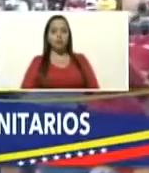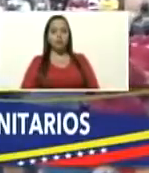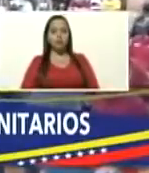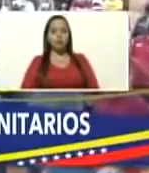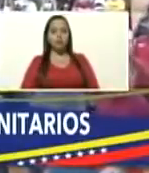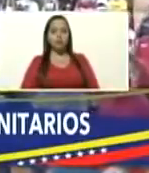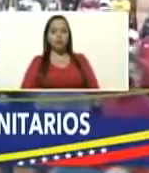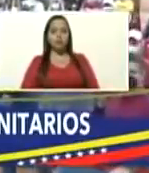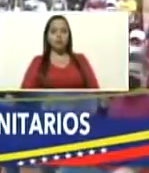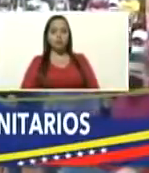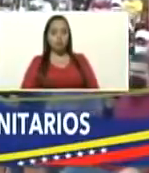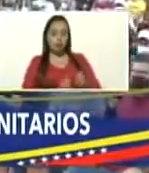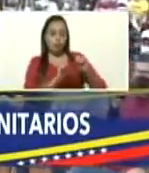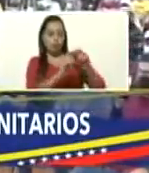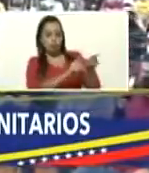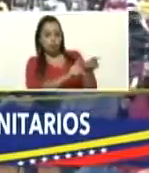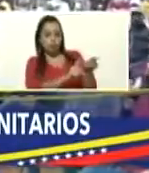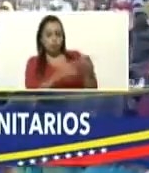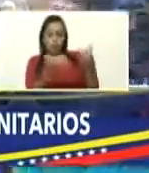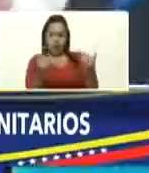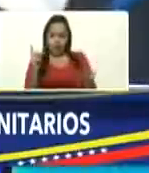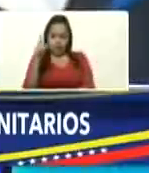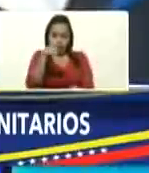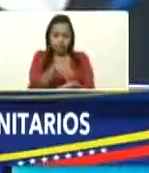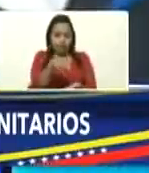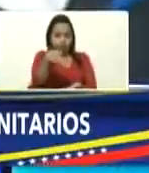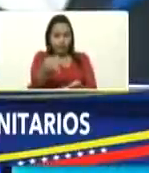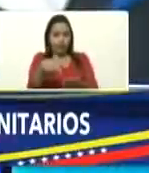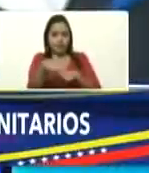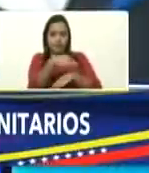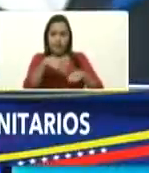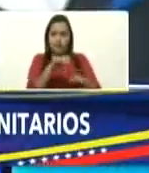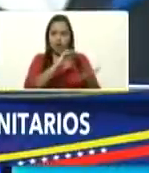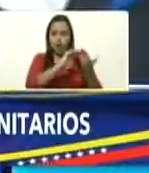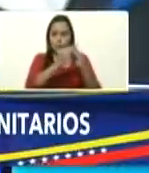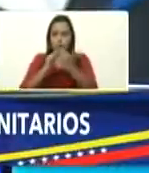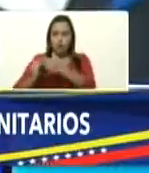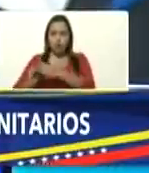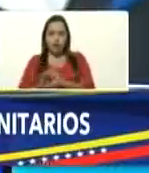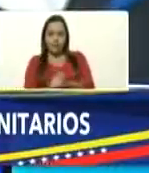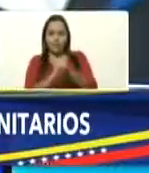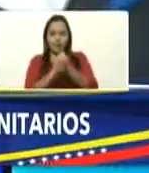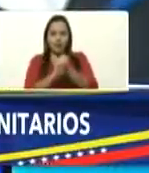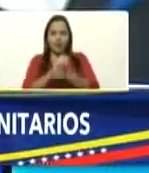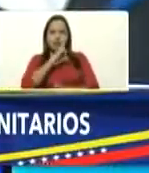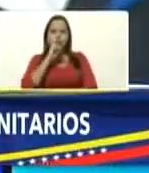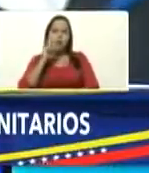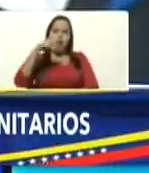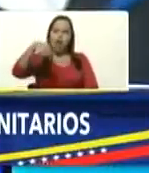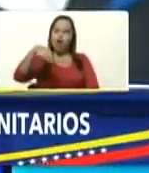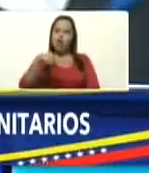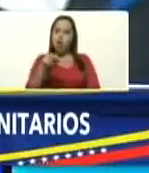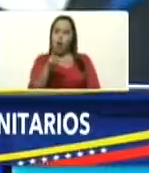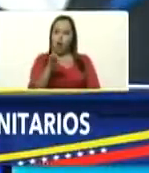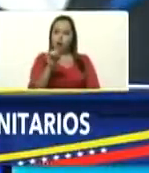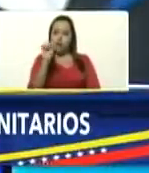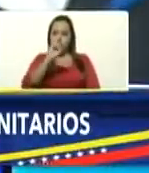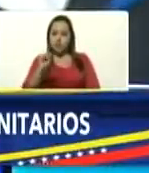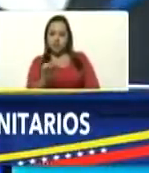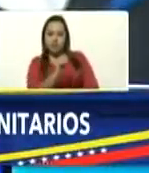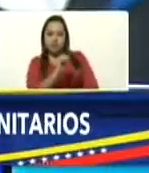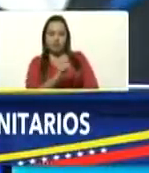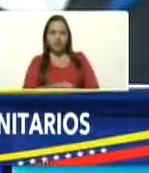Bueno, estamos aquí, ¿verdad? Ministra de Comunas, compañera Noris Herrera.